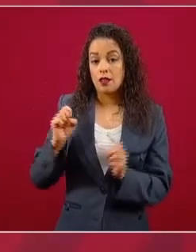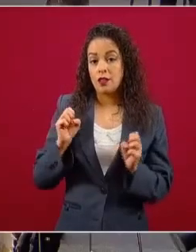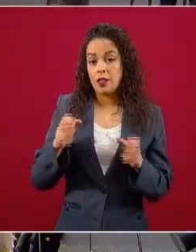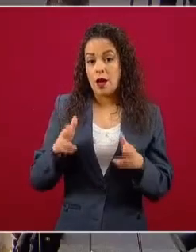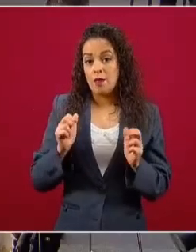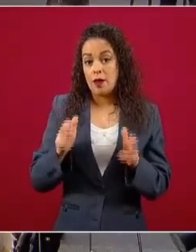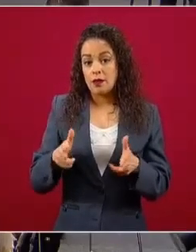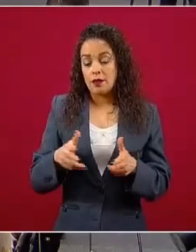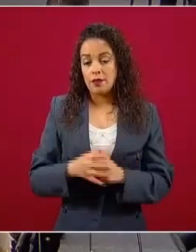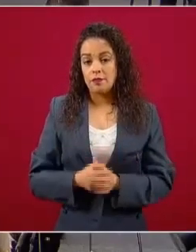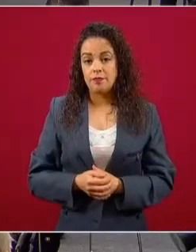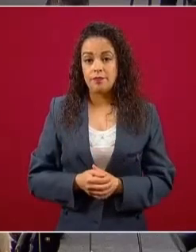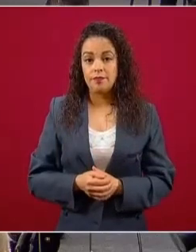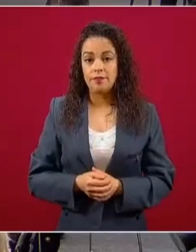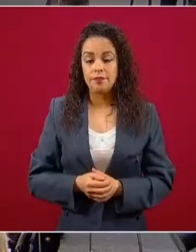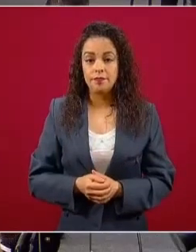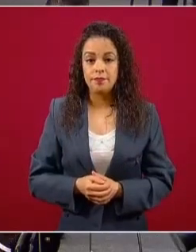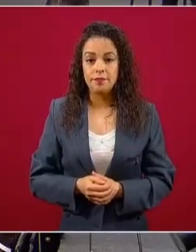no hay